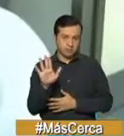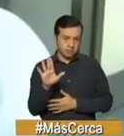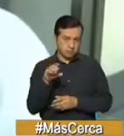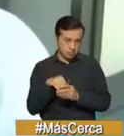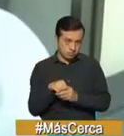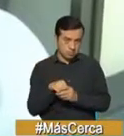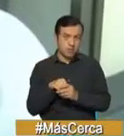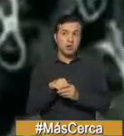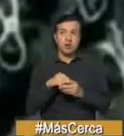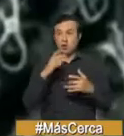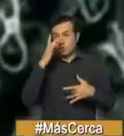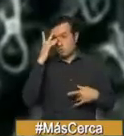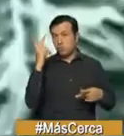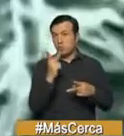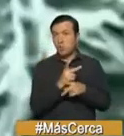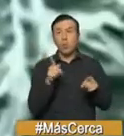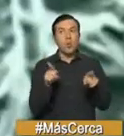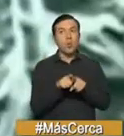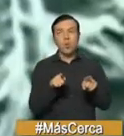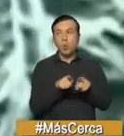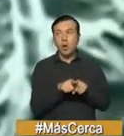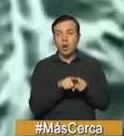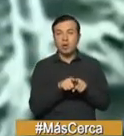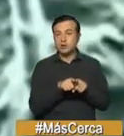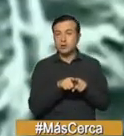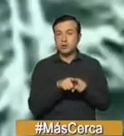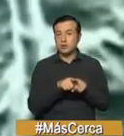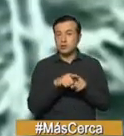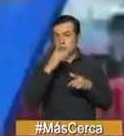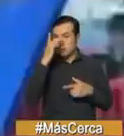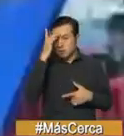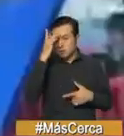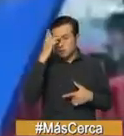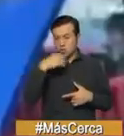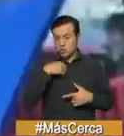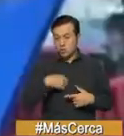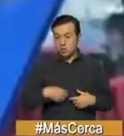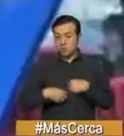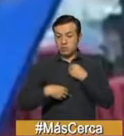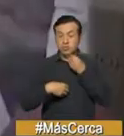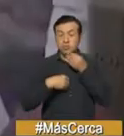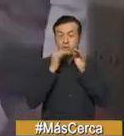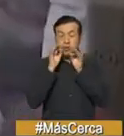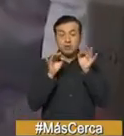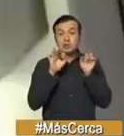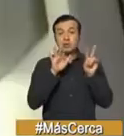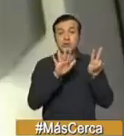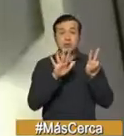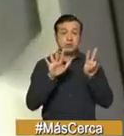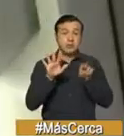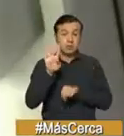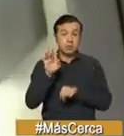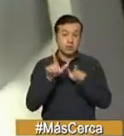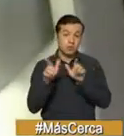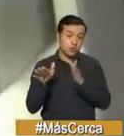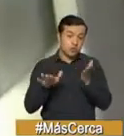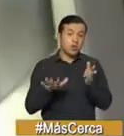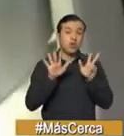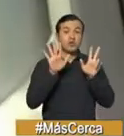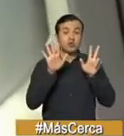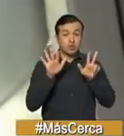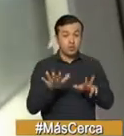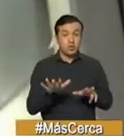y que fue causado también por un coronavirus que ocasionó 774 muertes y 8 mil